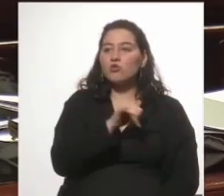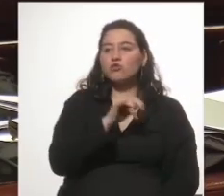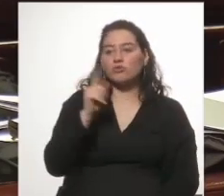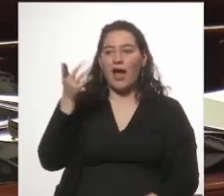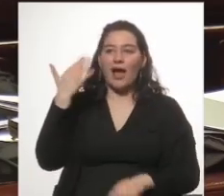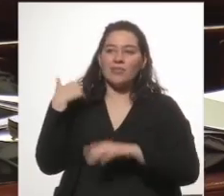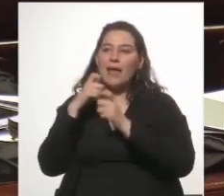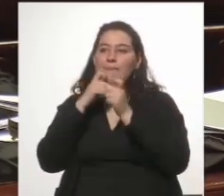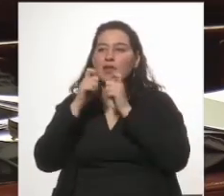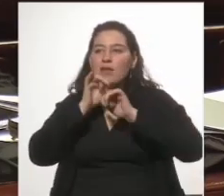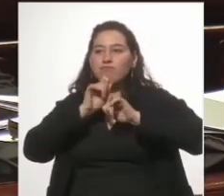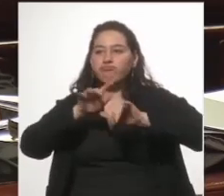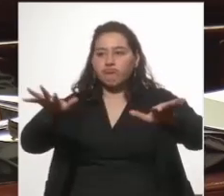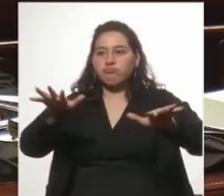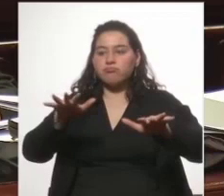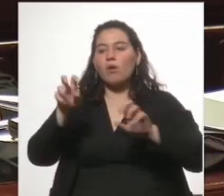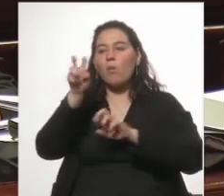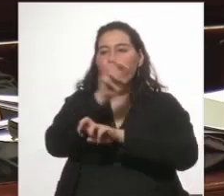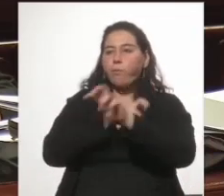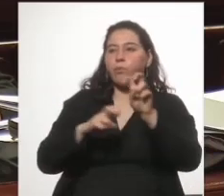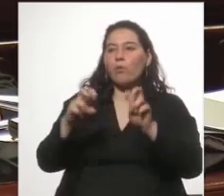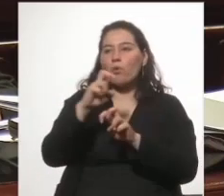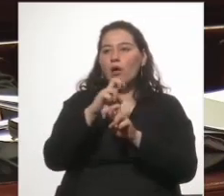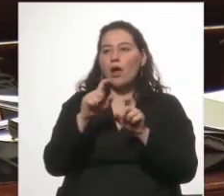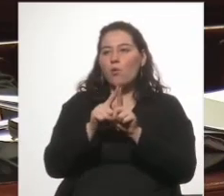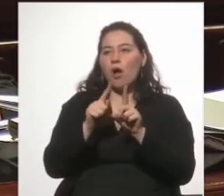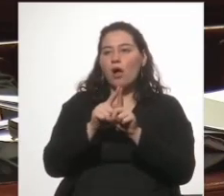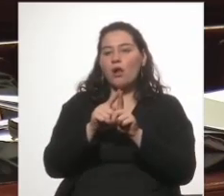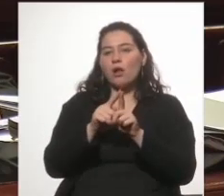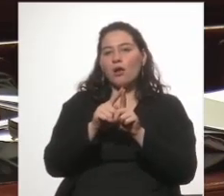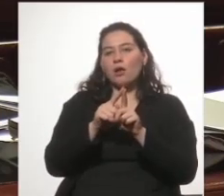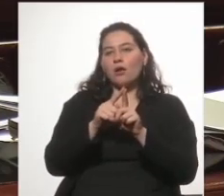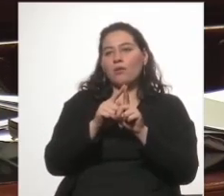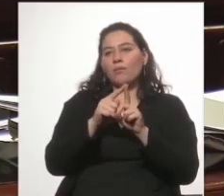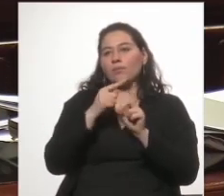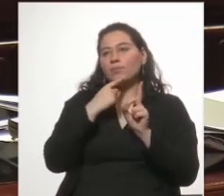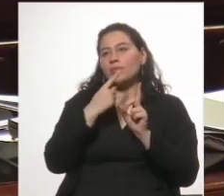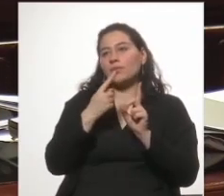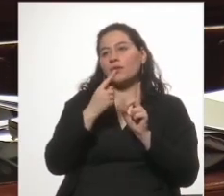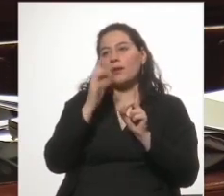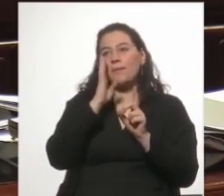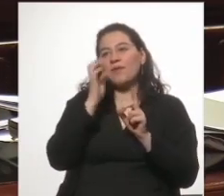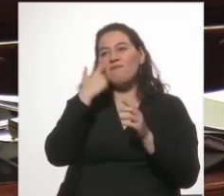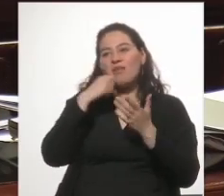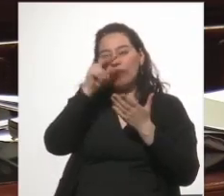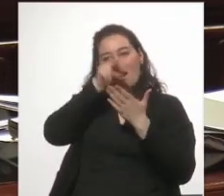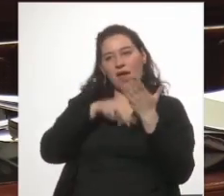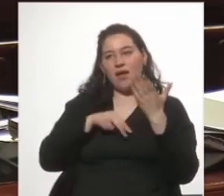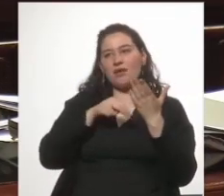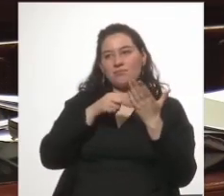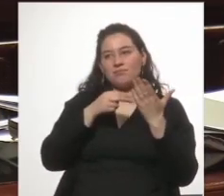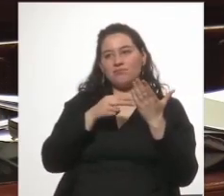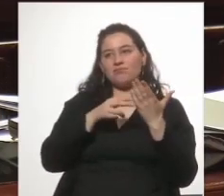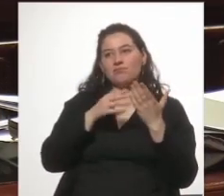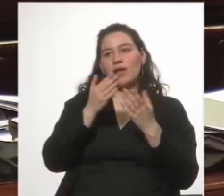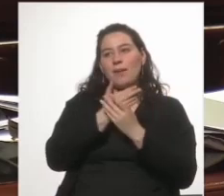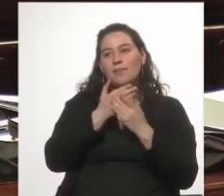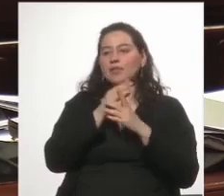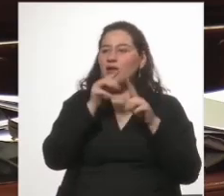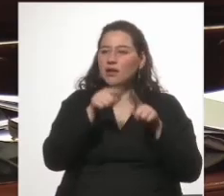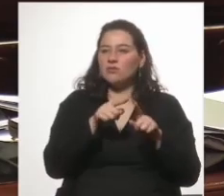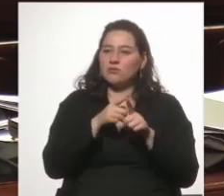ya mencionada, pretendiendo exculparse mediante la afirmación que no se leyó el expediente, lo que resulta una causa